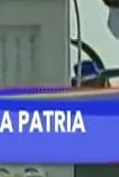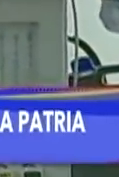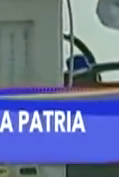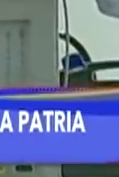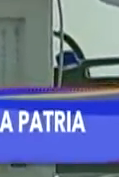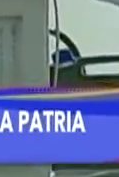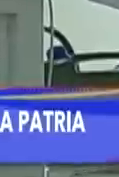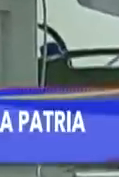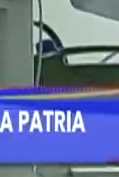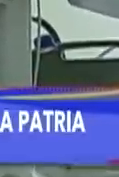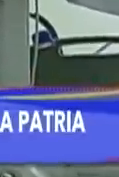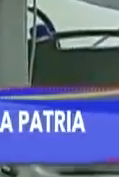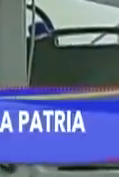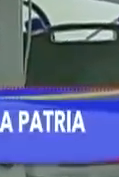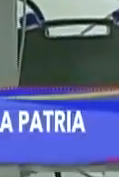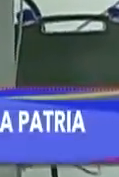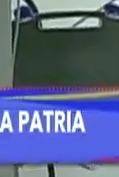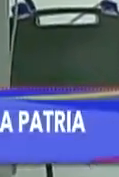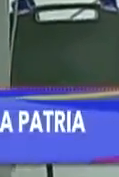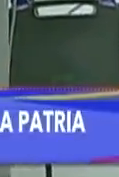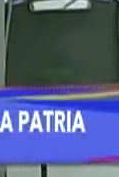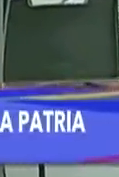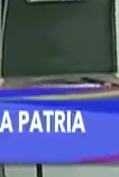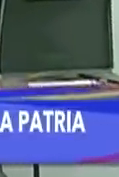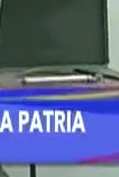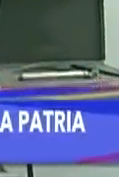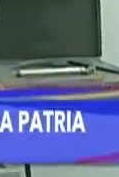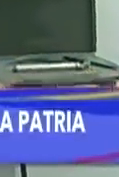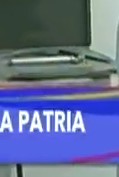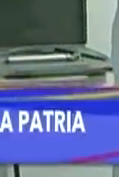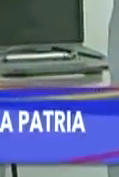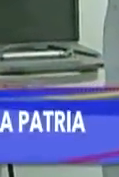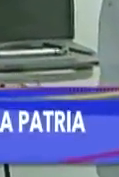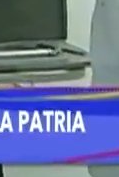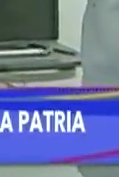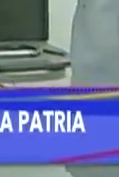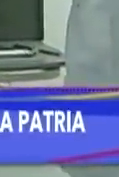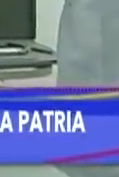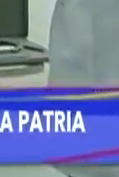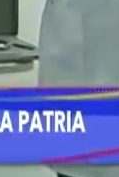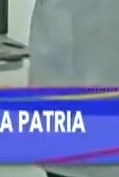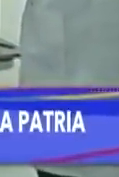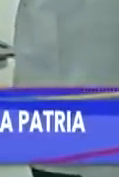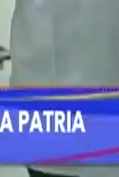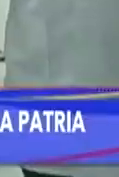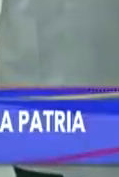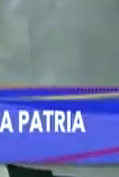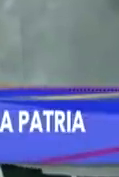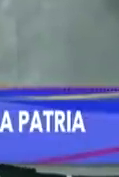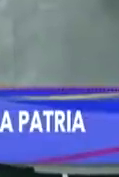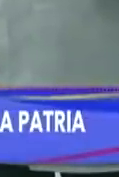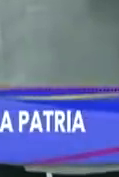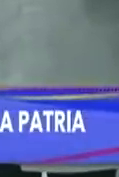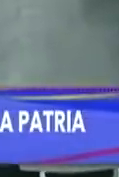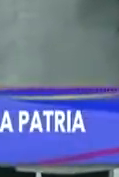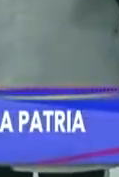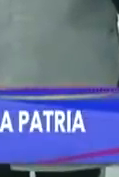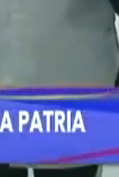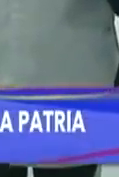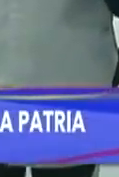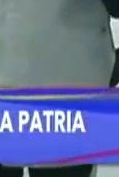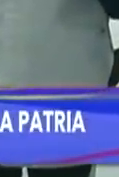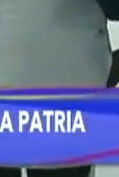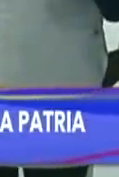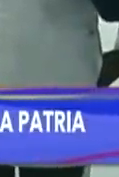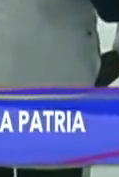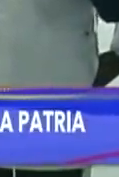Meneco, que es un equipo de anestesia, el cual nos permite controlar los gases mientras se realiza